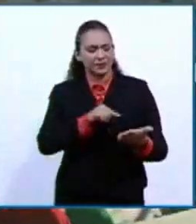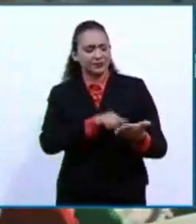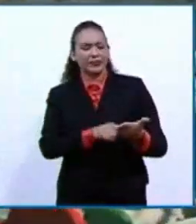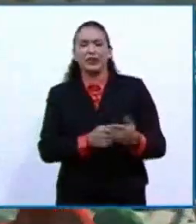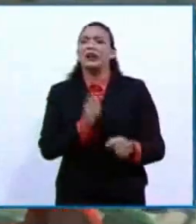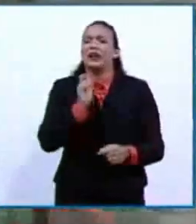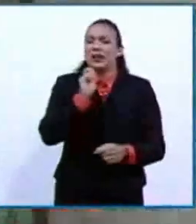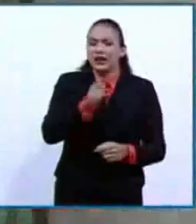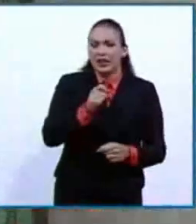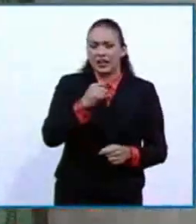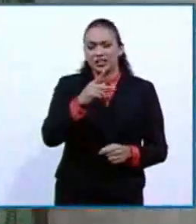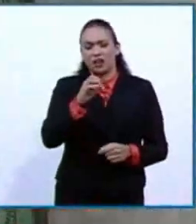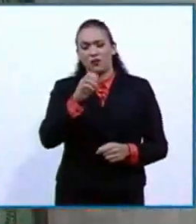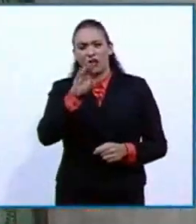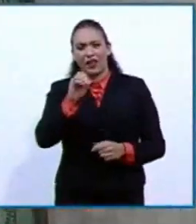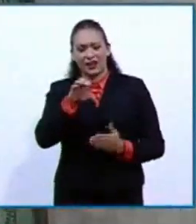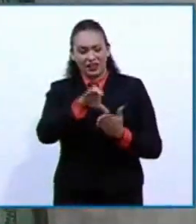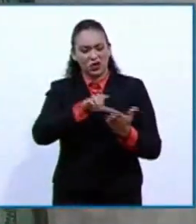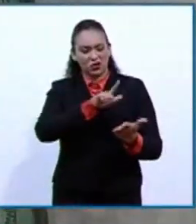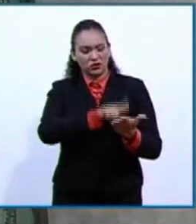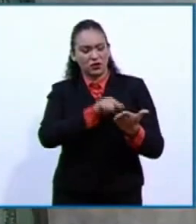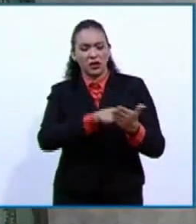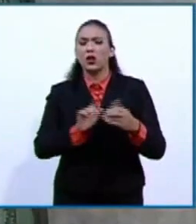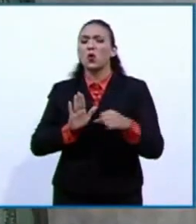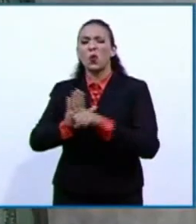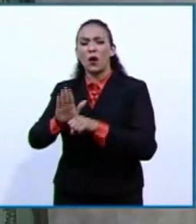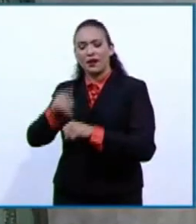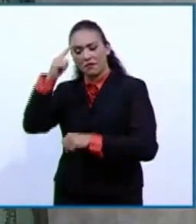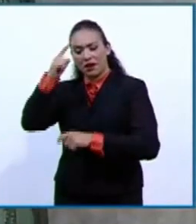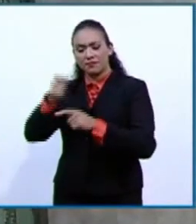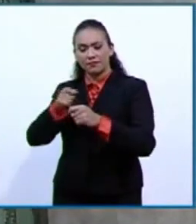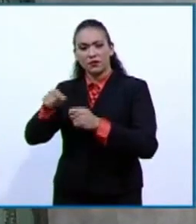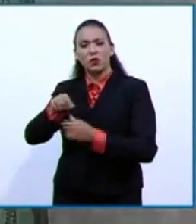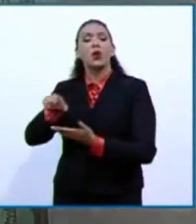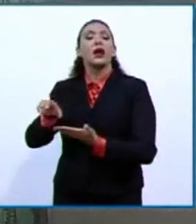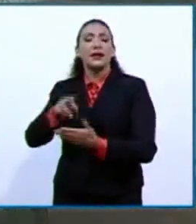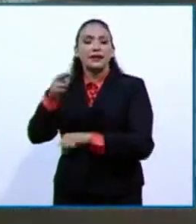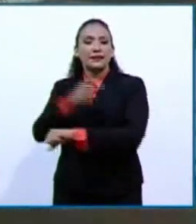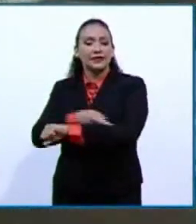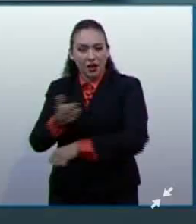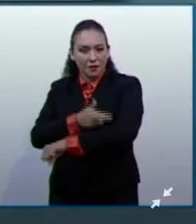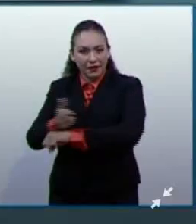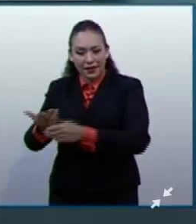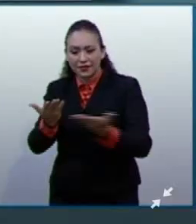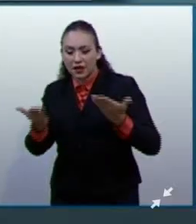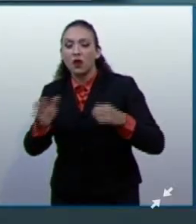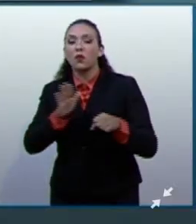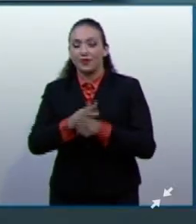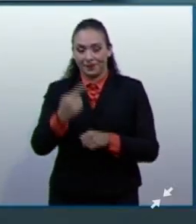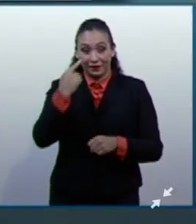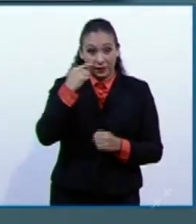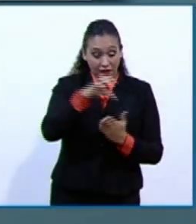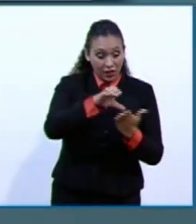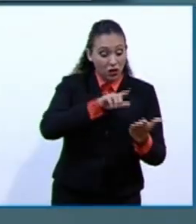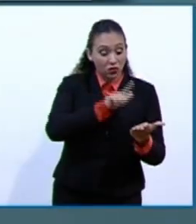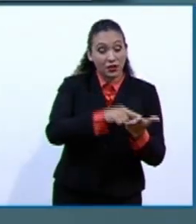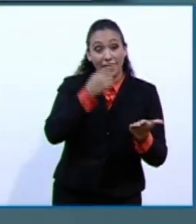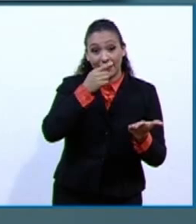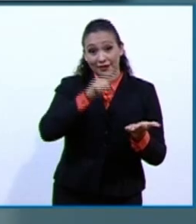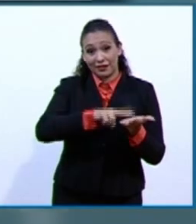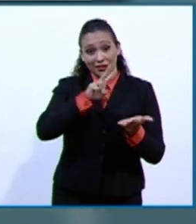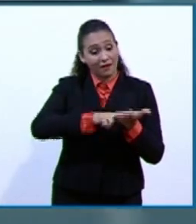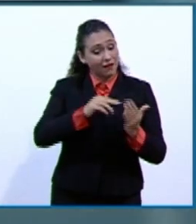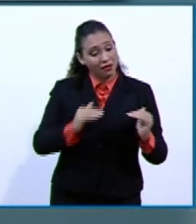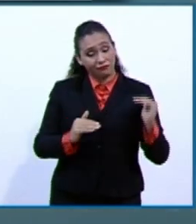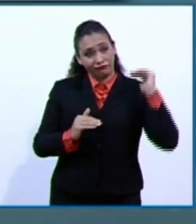constituyente y poder reformador de la Constitución, precisando que este último no puede hacer lo que le plazca. Territorio relativo, emanado de